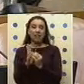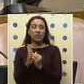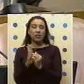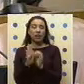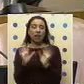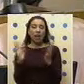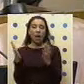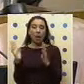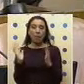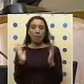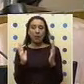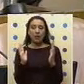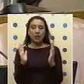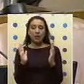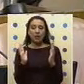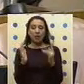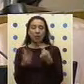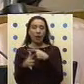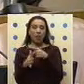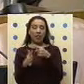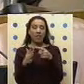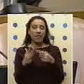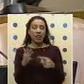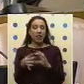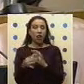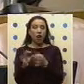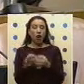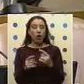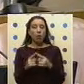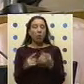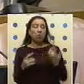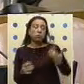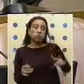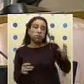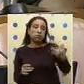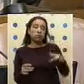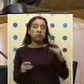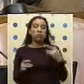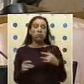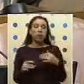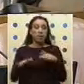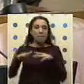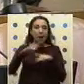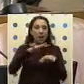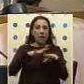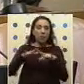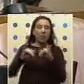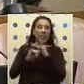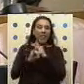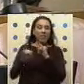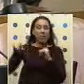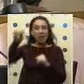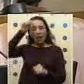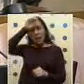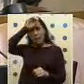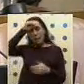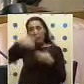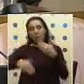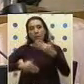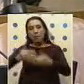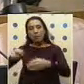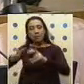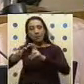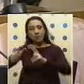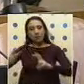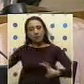ante las distintas organizaciones por omisión y manipulación de la información por parte de la minera en el proceso de investigación